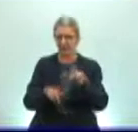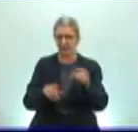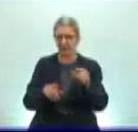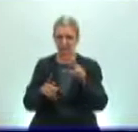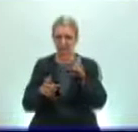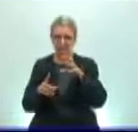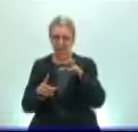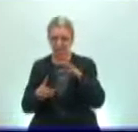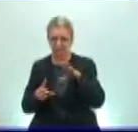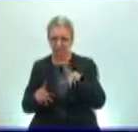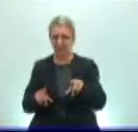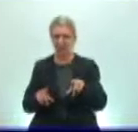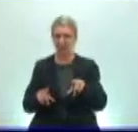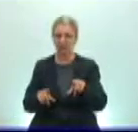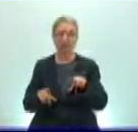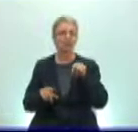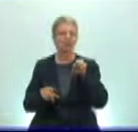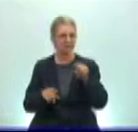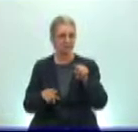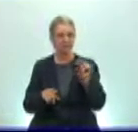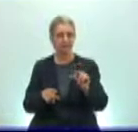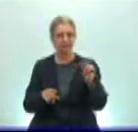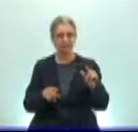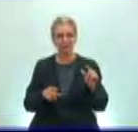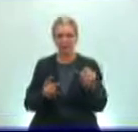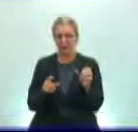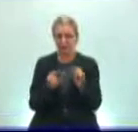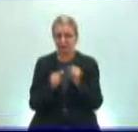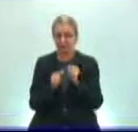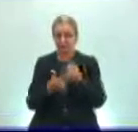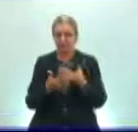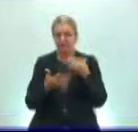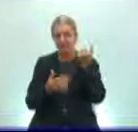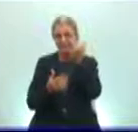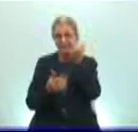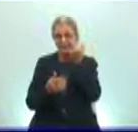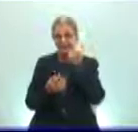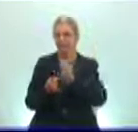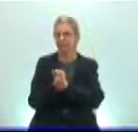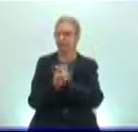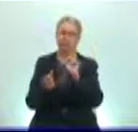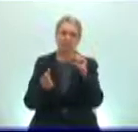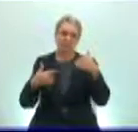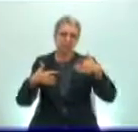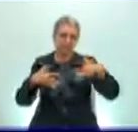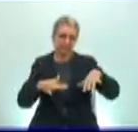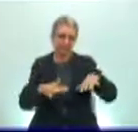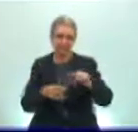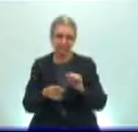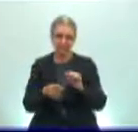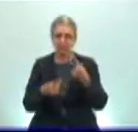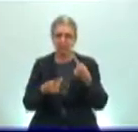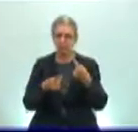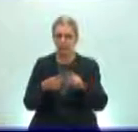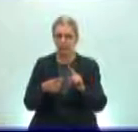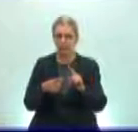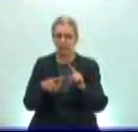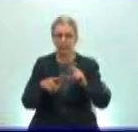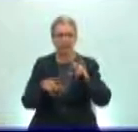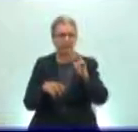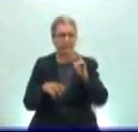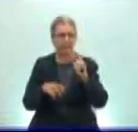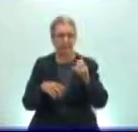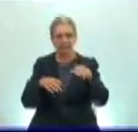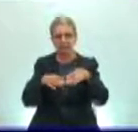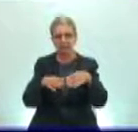Siberia fueron puestos en libertad. Pero después que se desarrolla el 20 Congreso del